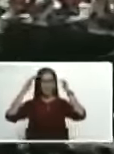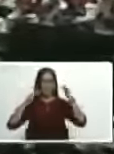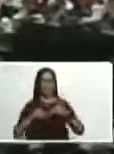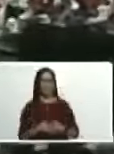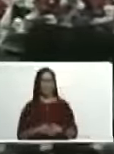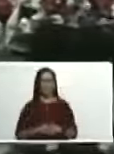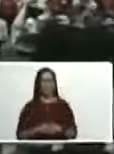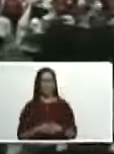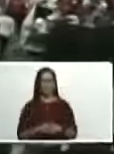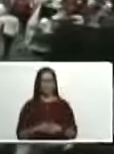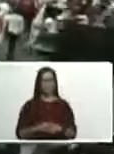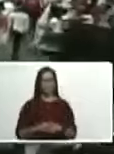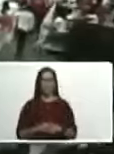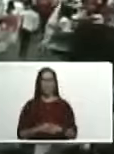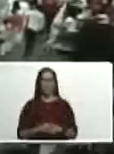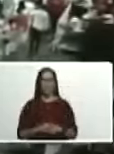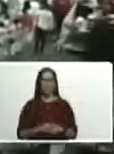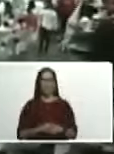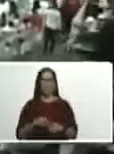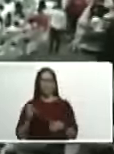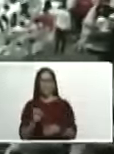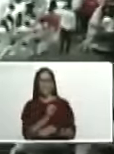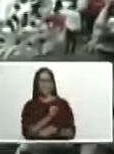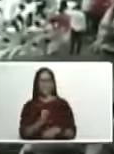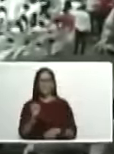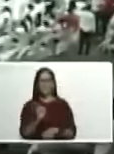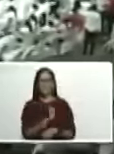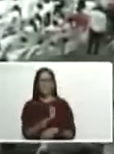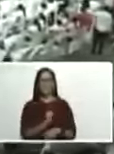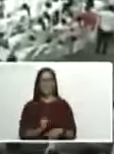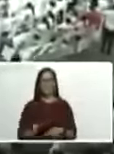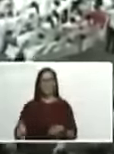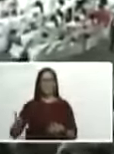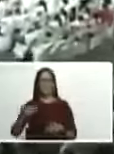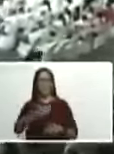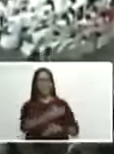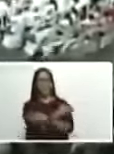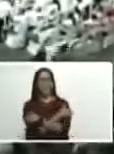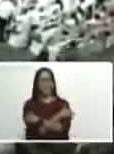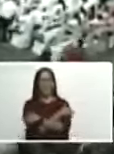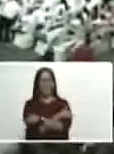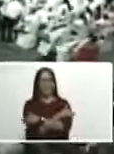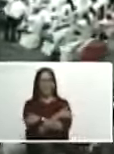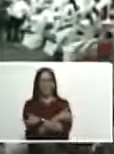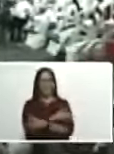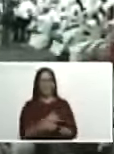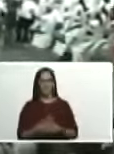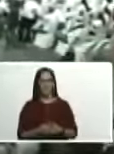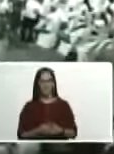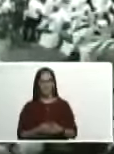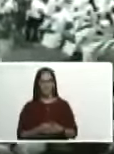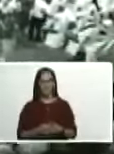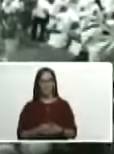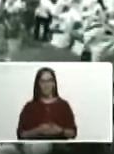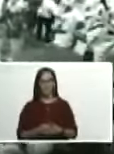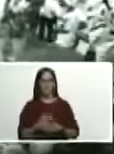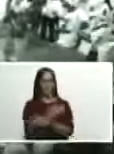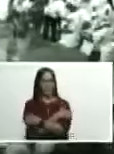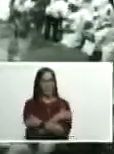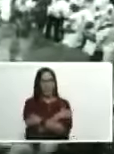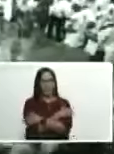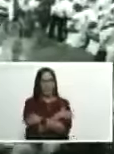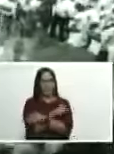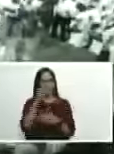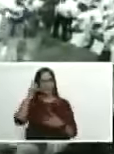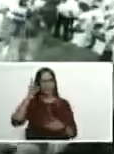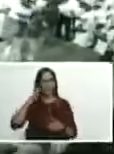Vamos avanzando. Aquí está la orquesta de salsa. Recogiendo. Abrazos, abrazos. Abrazos. Abrazos. Que Dios